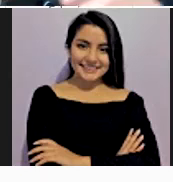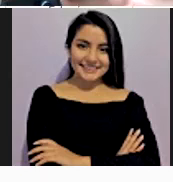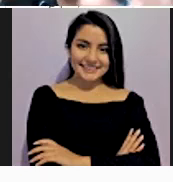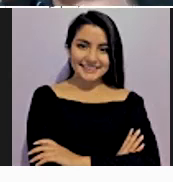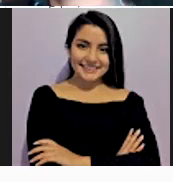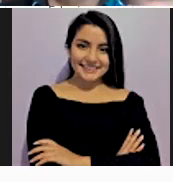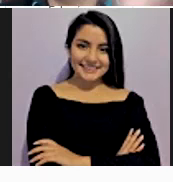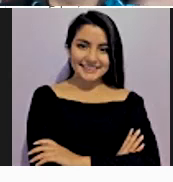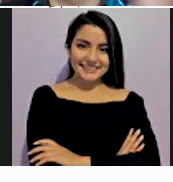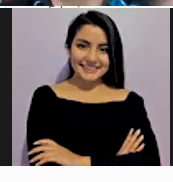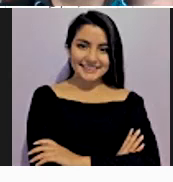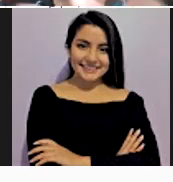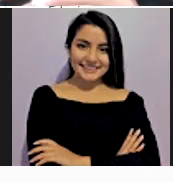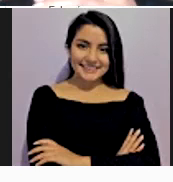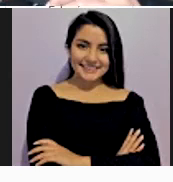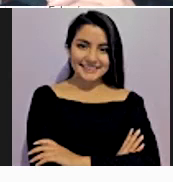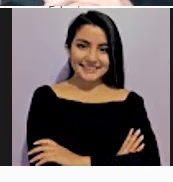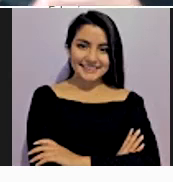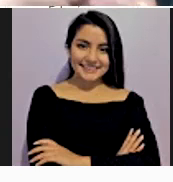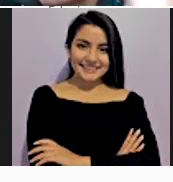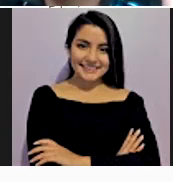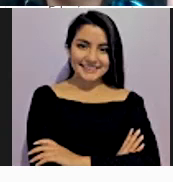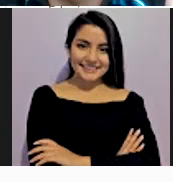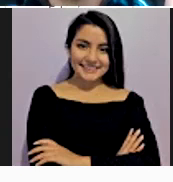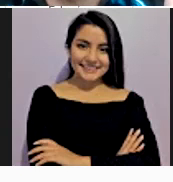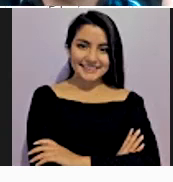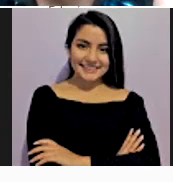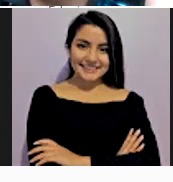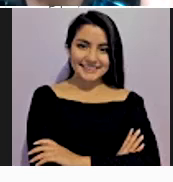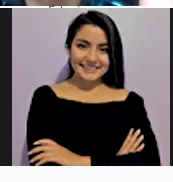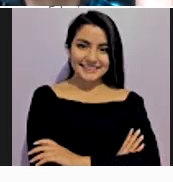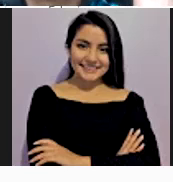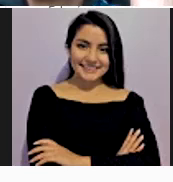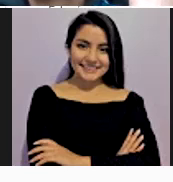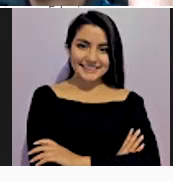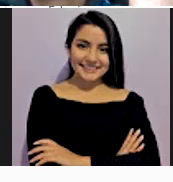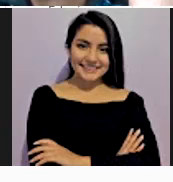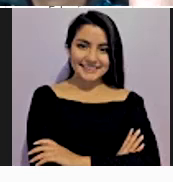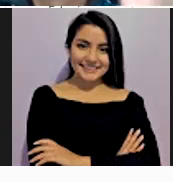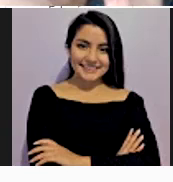caso que tenemos que saber, o sea, todas las cosas tenemos que saber. Aquí está cubriendo todo, ¿verdad? Toda su materia.